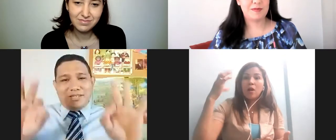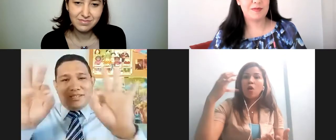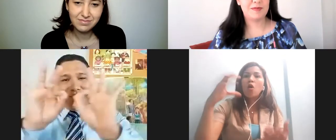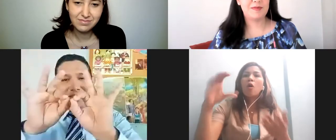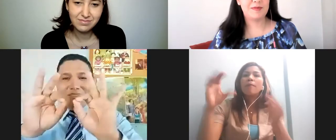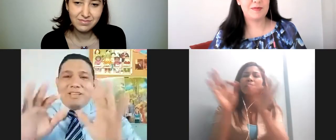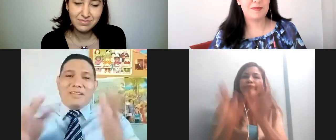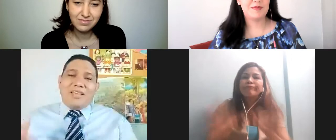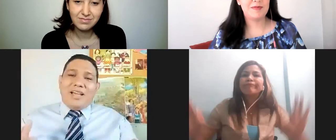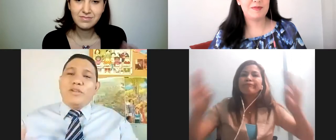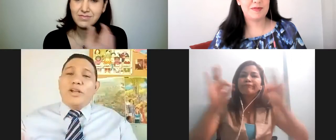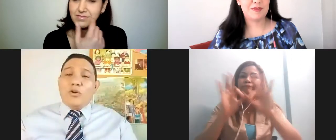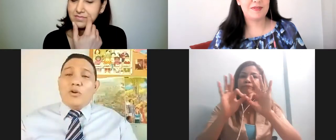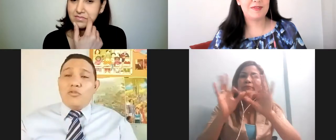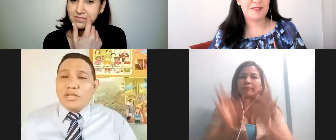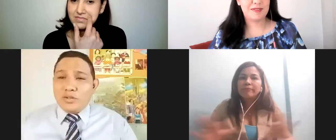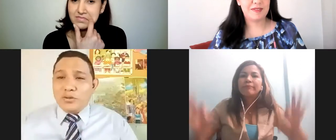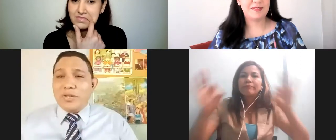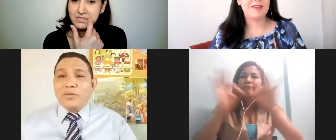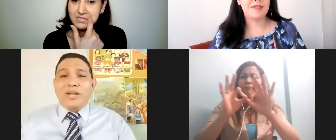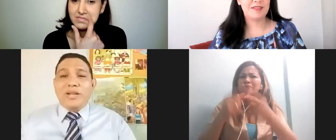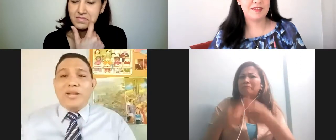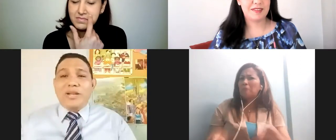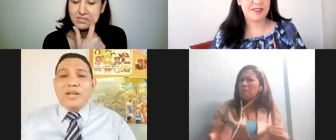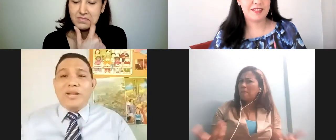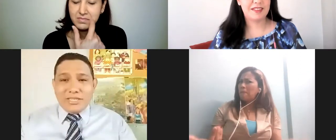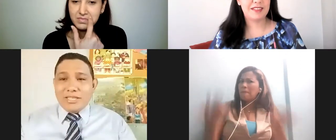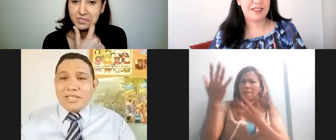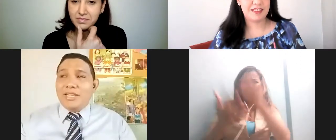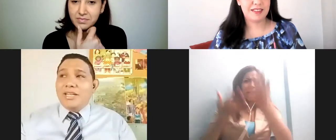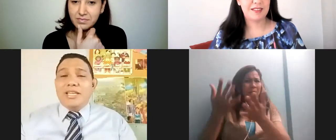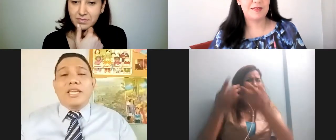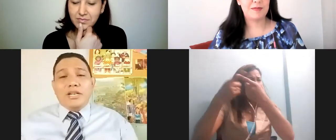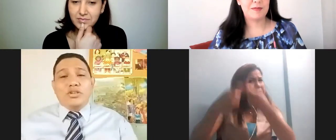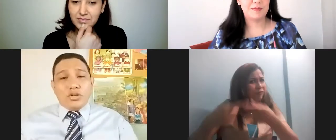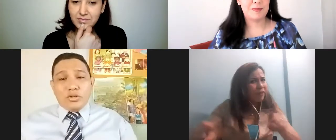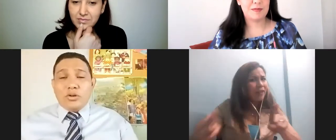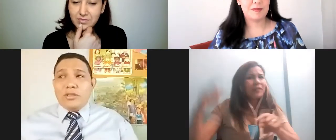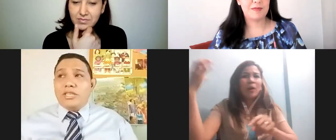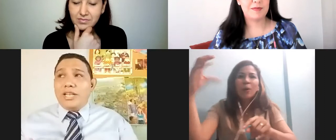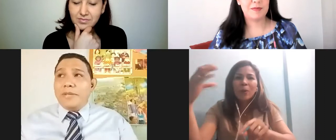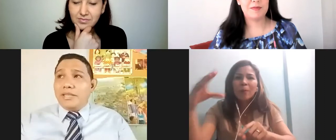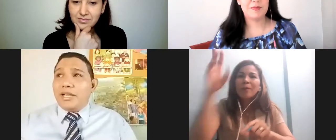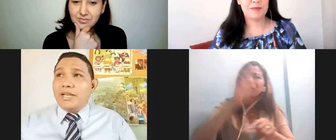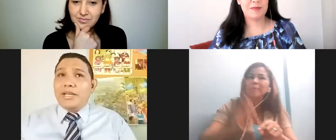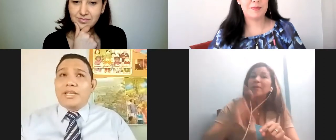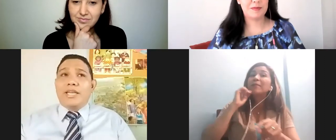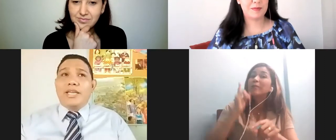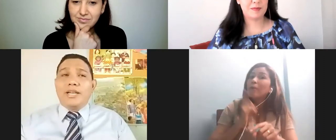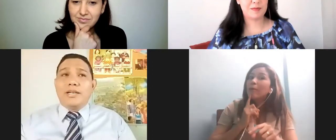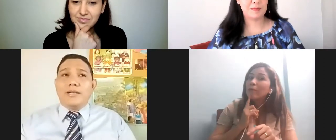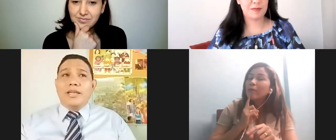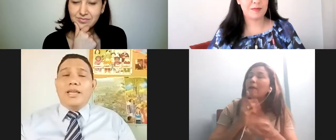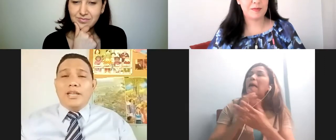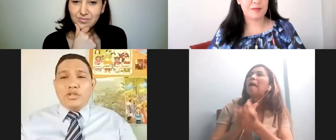así. Hay una configuración manual completamente distinta, y que el sordo tiene la ventaja